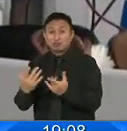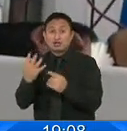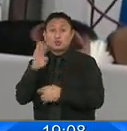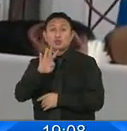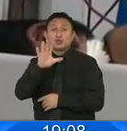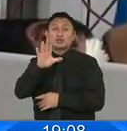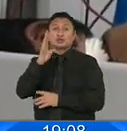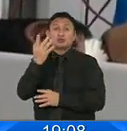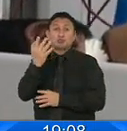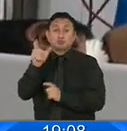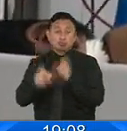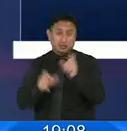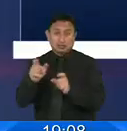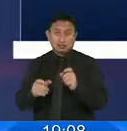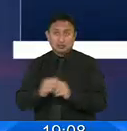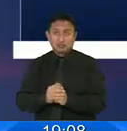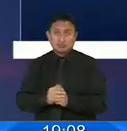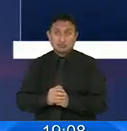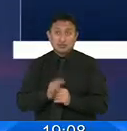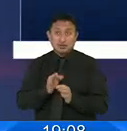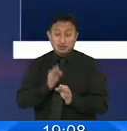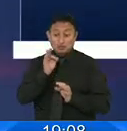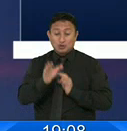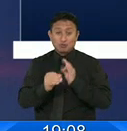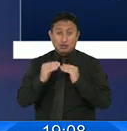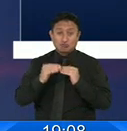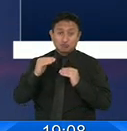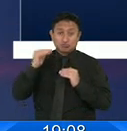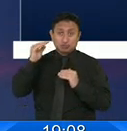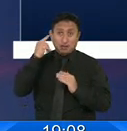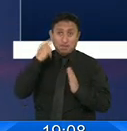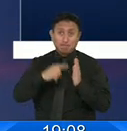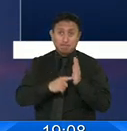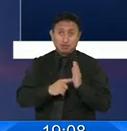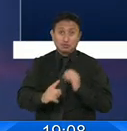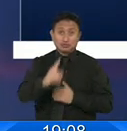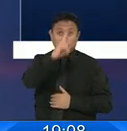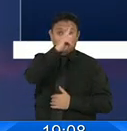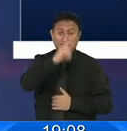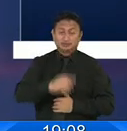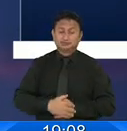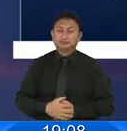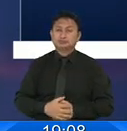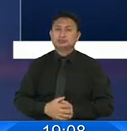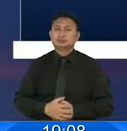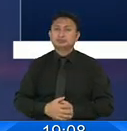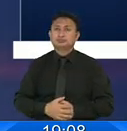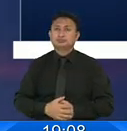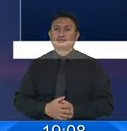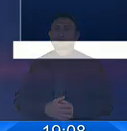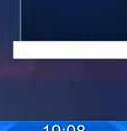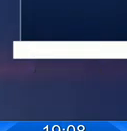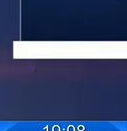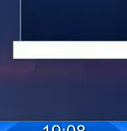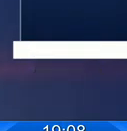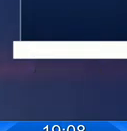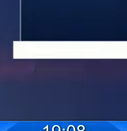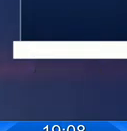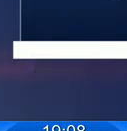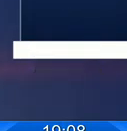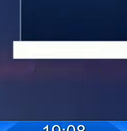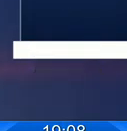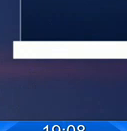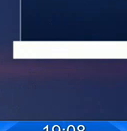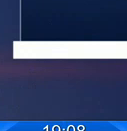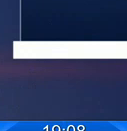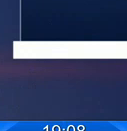personas, y los contagios siguen en aumento. Hasta la fecha, Quito registra 99.528 casos, mientras que en el